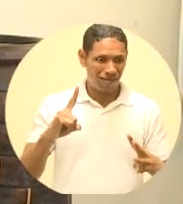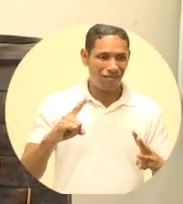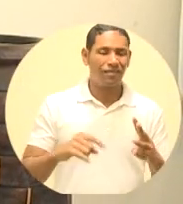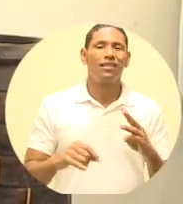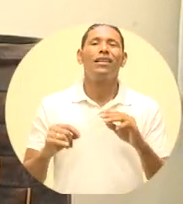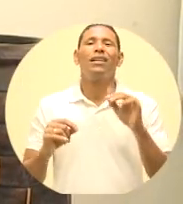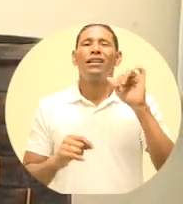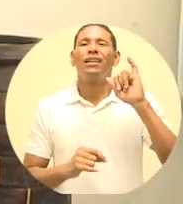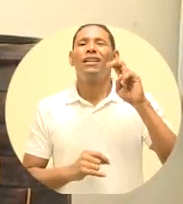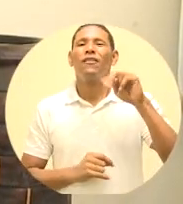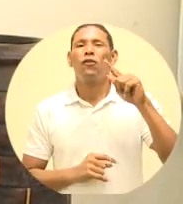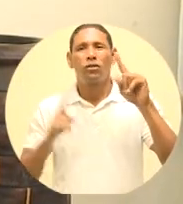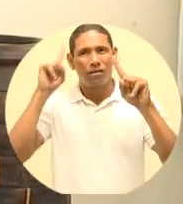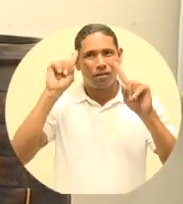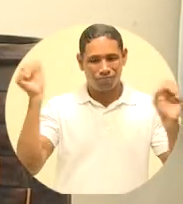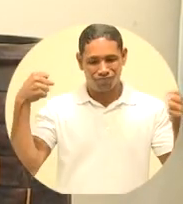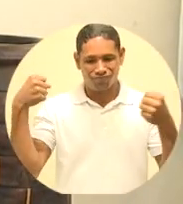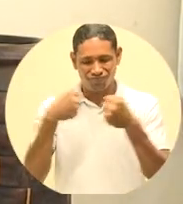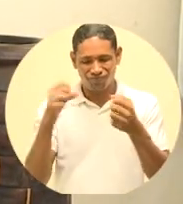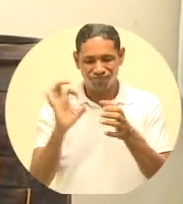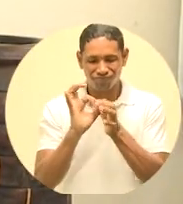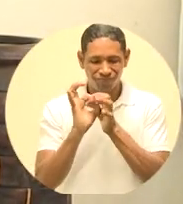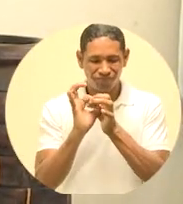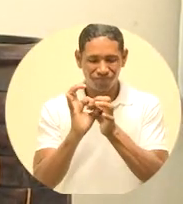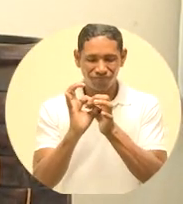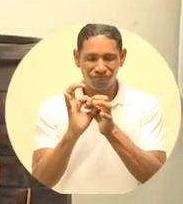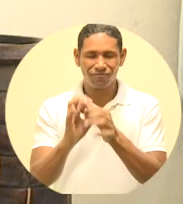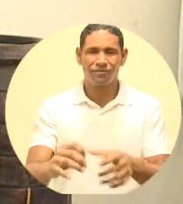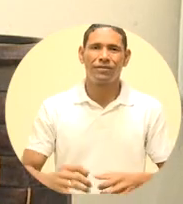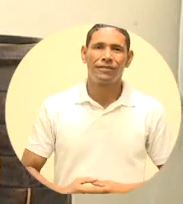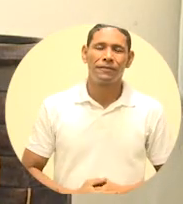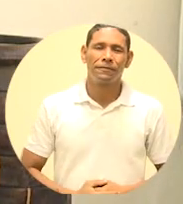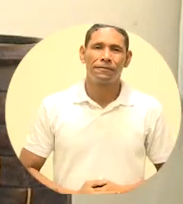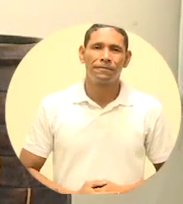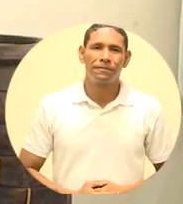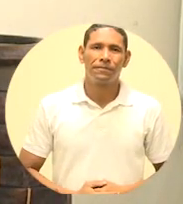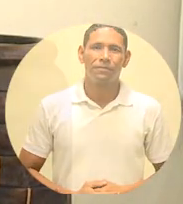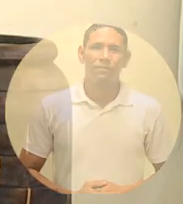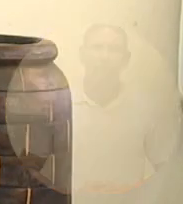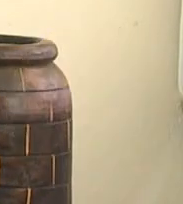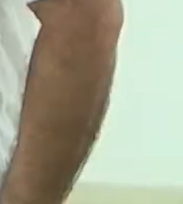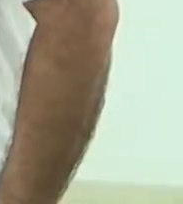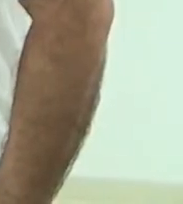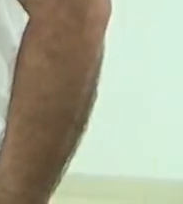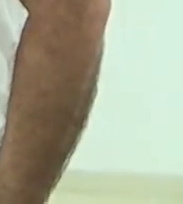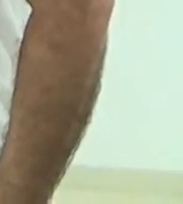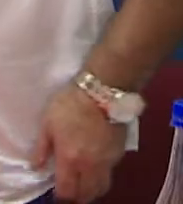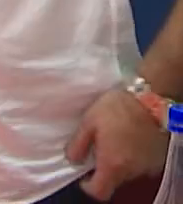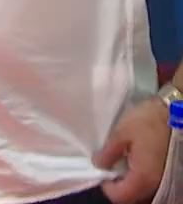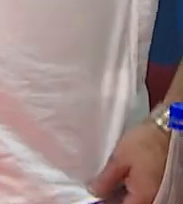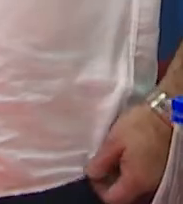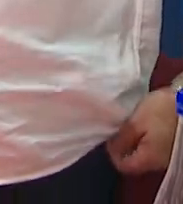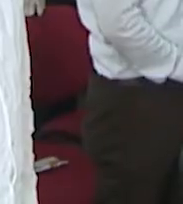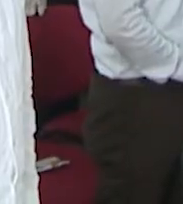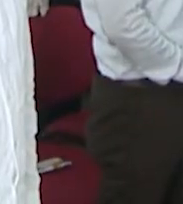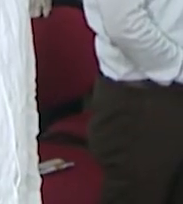Unimagdalena e Infotep presentaron alianza para el fortalecimiento de la educación superior en el departamento.